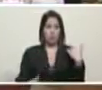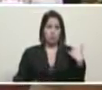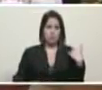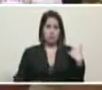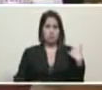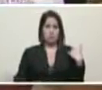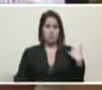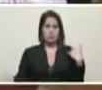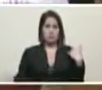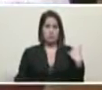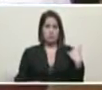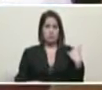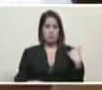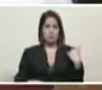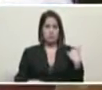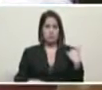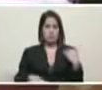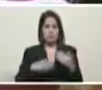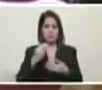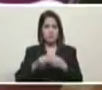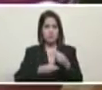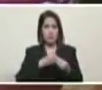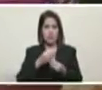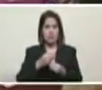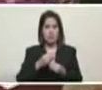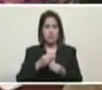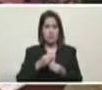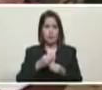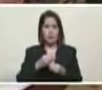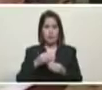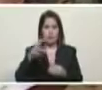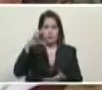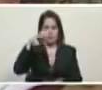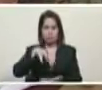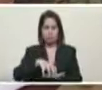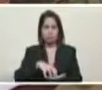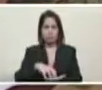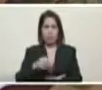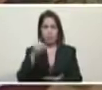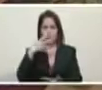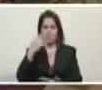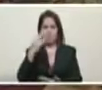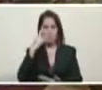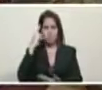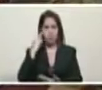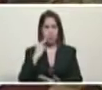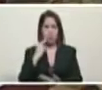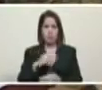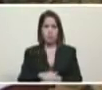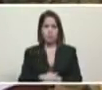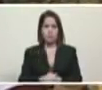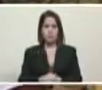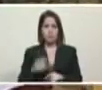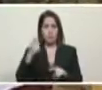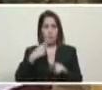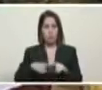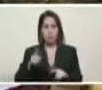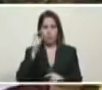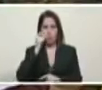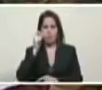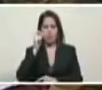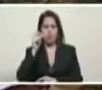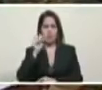Moros en este acto que se celebra en el Palacio de Miraflores, específicamente en el Salón Simón Bolívar. Sargento Mayor de Tercera,